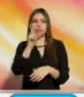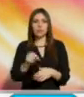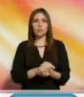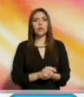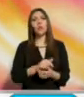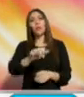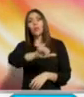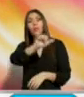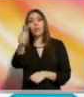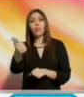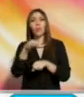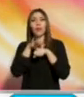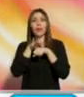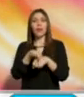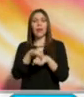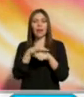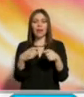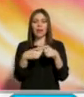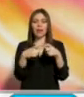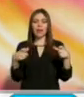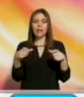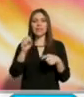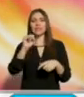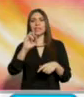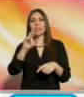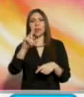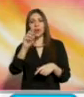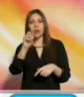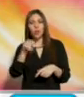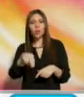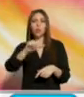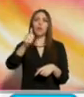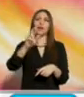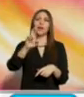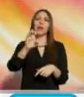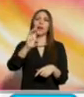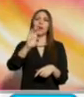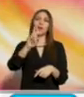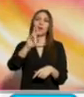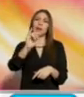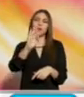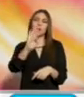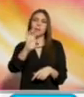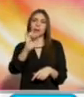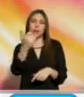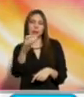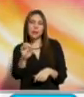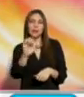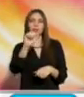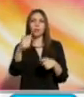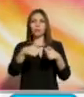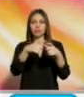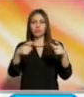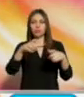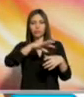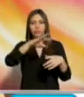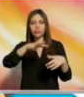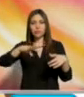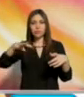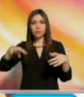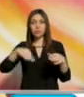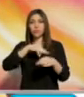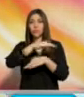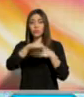carne visible que vemos, un sirloin, ya Un saben ribeye, ustedes, ¿no? Que un está ribeye. marmoleado, Enrique. como te gusta. Exactamente. Claro. Bueno, toda